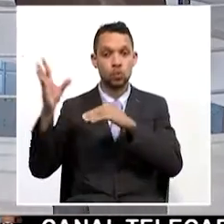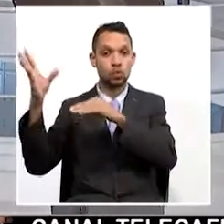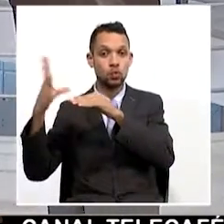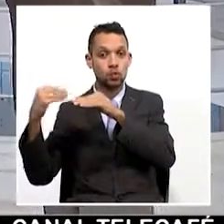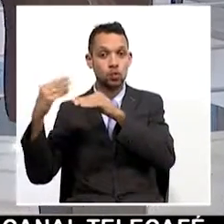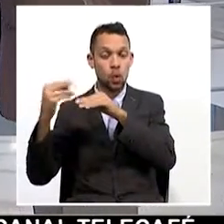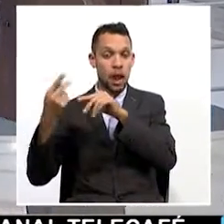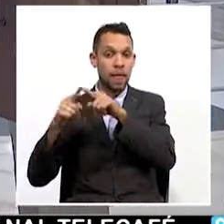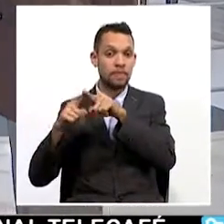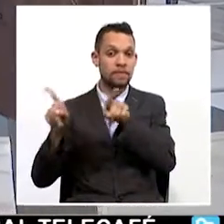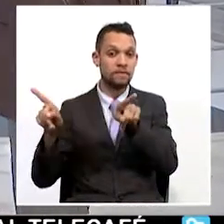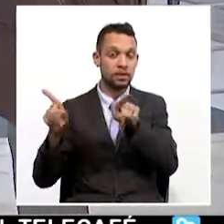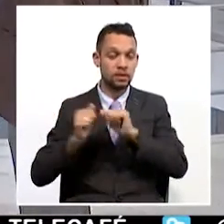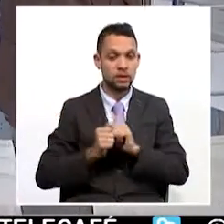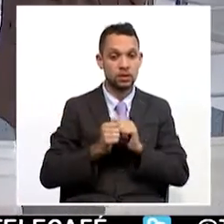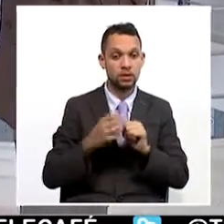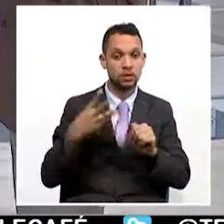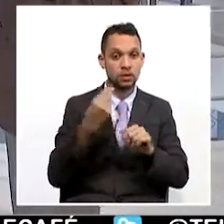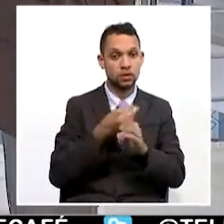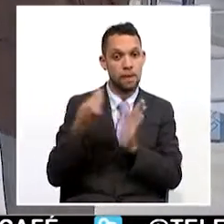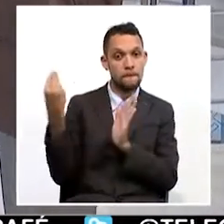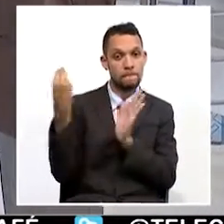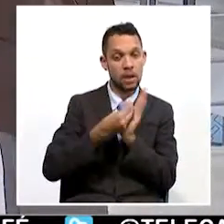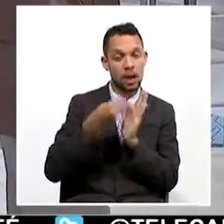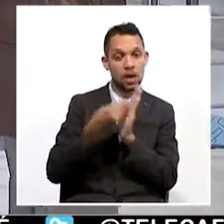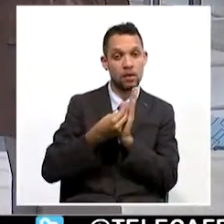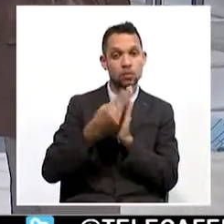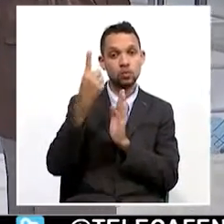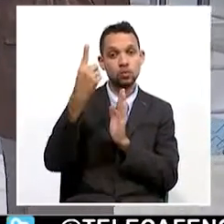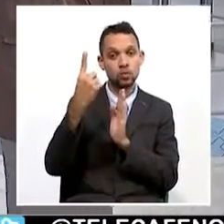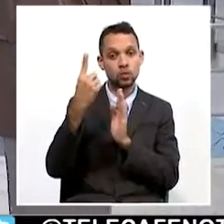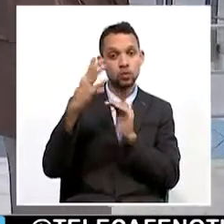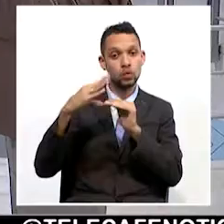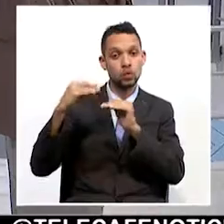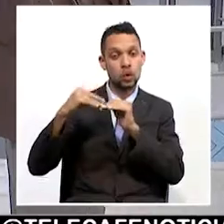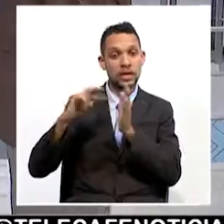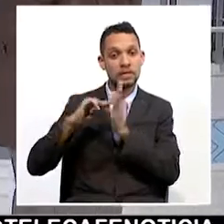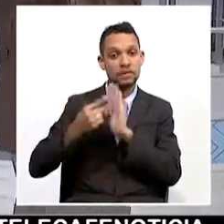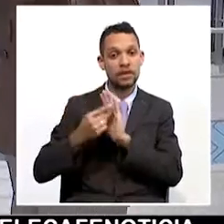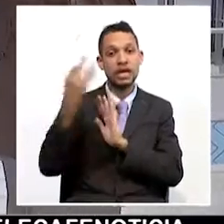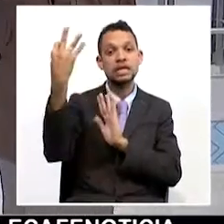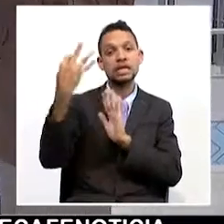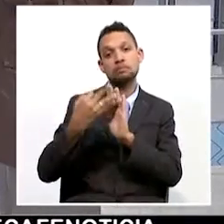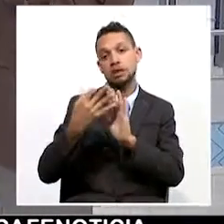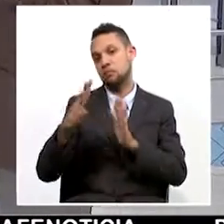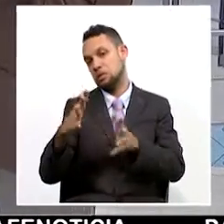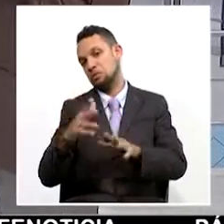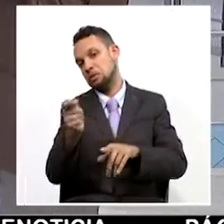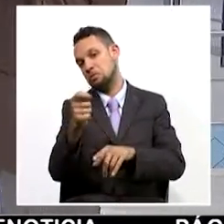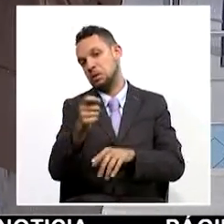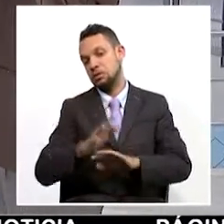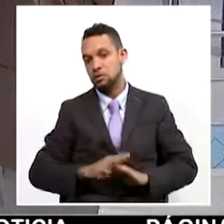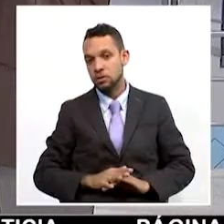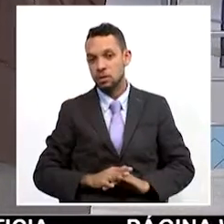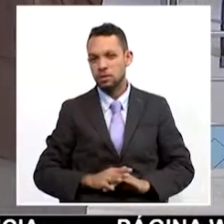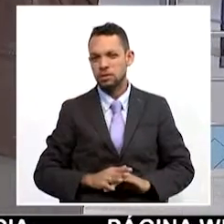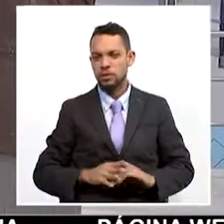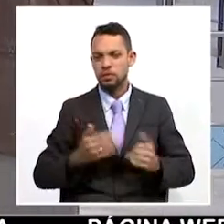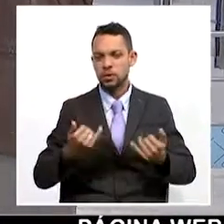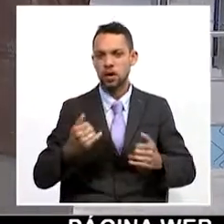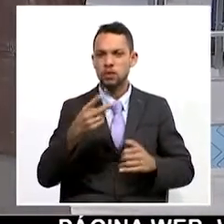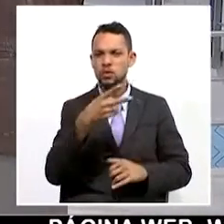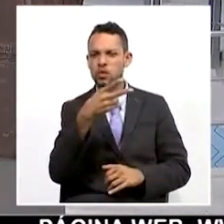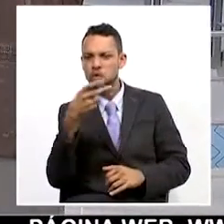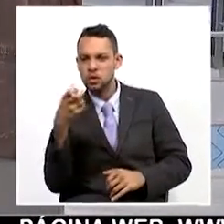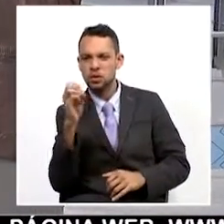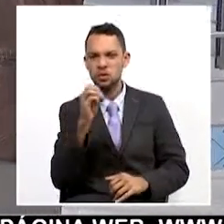más pesos por el mismo dólar, permite que los dos dólares tengan mayor capacidad de compra. O sea que las familias que hoy en día están recibiendo 200,